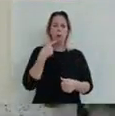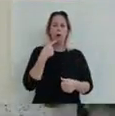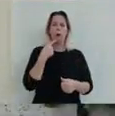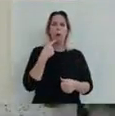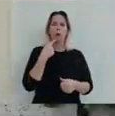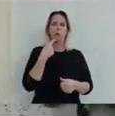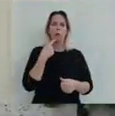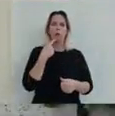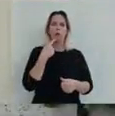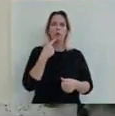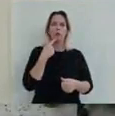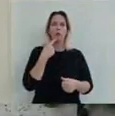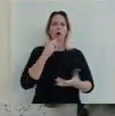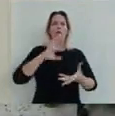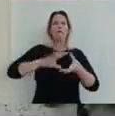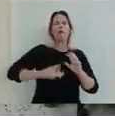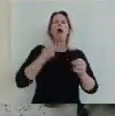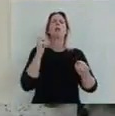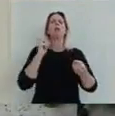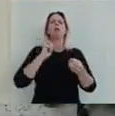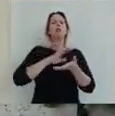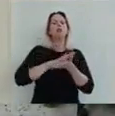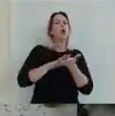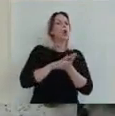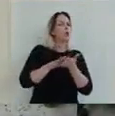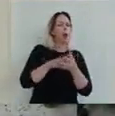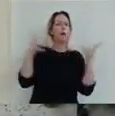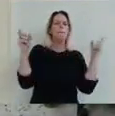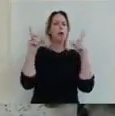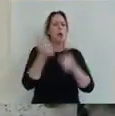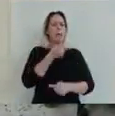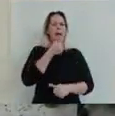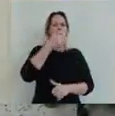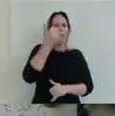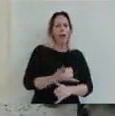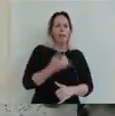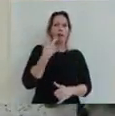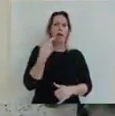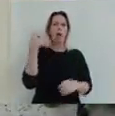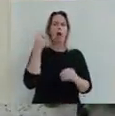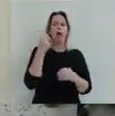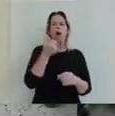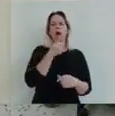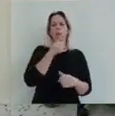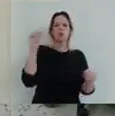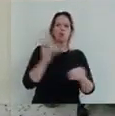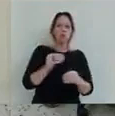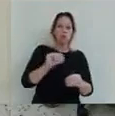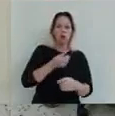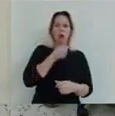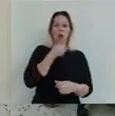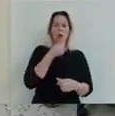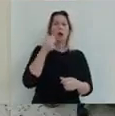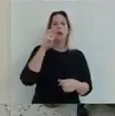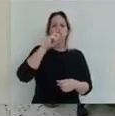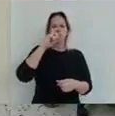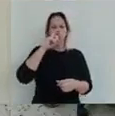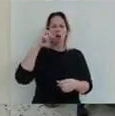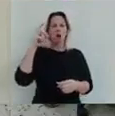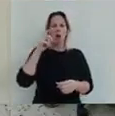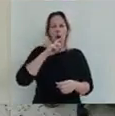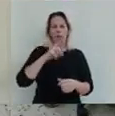la salubridad del suministro. Artículo 3. Remitir a la empresa prestataria del